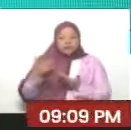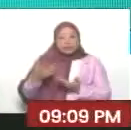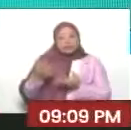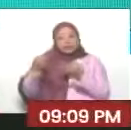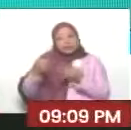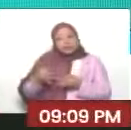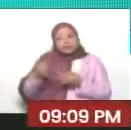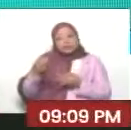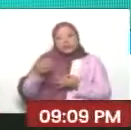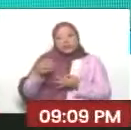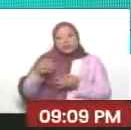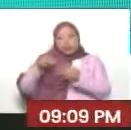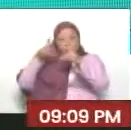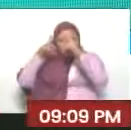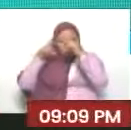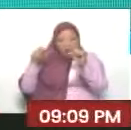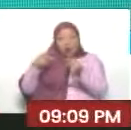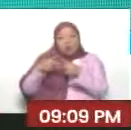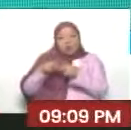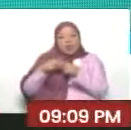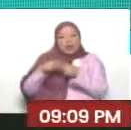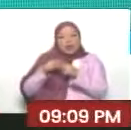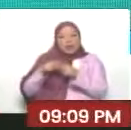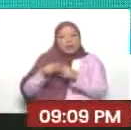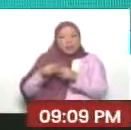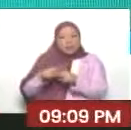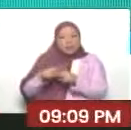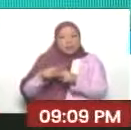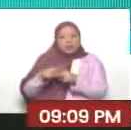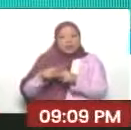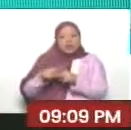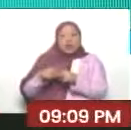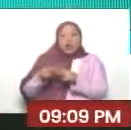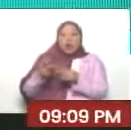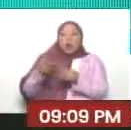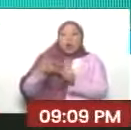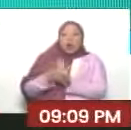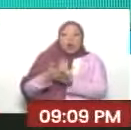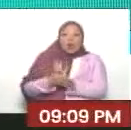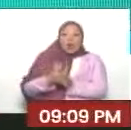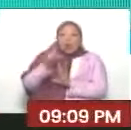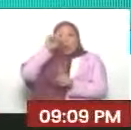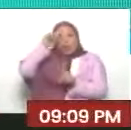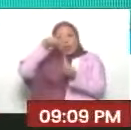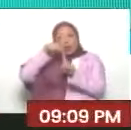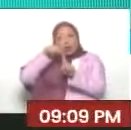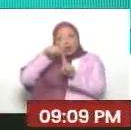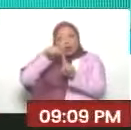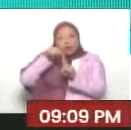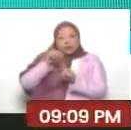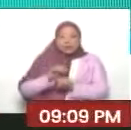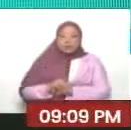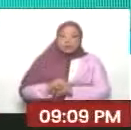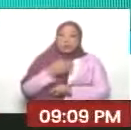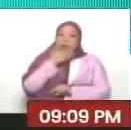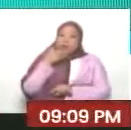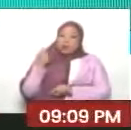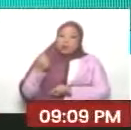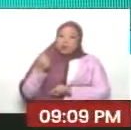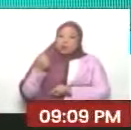hicimos un diplomado muy reciente, ¿verdad?, con la finalidad de